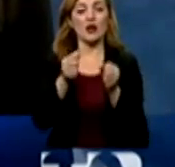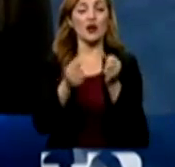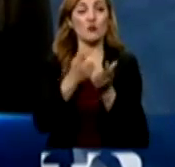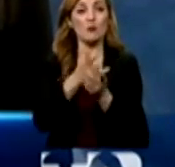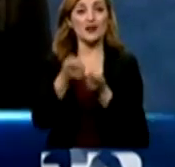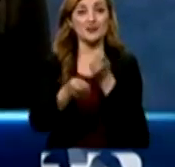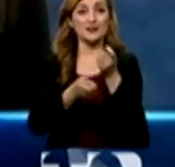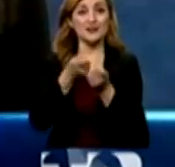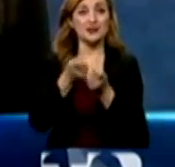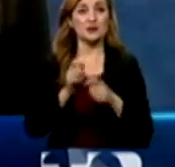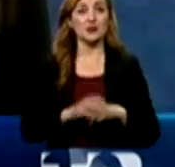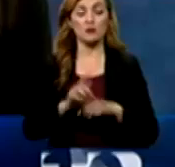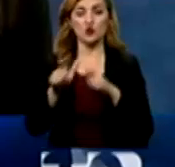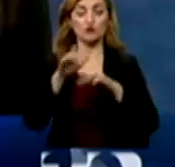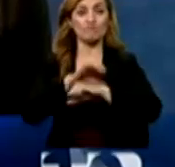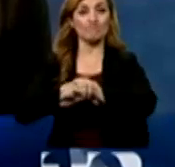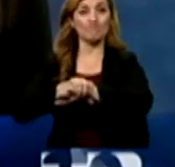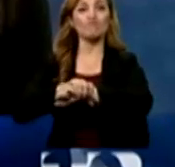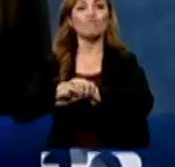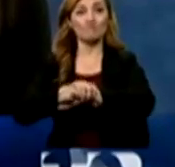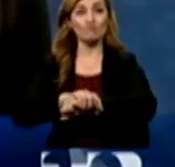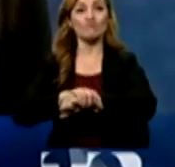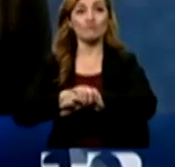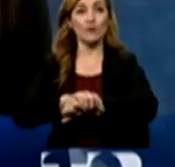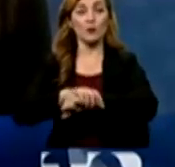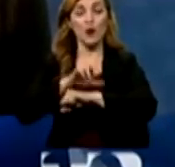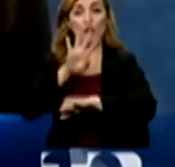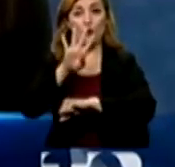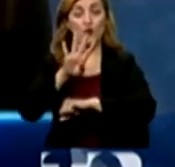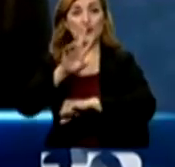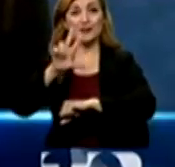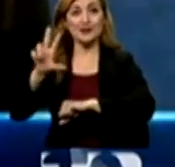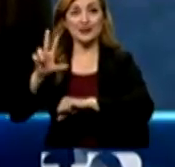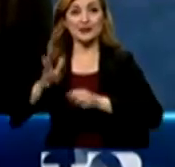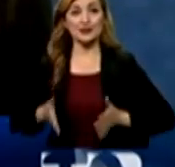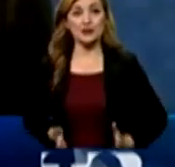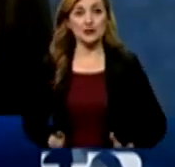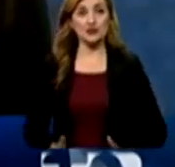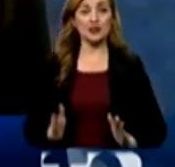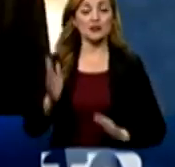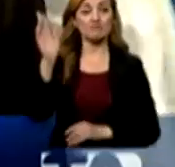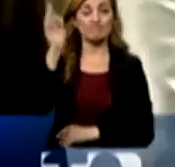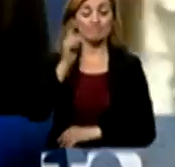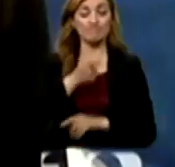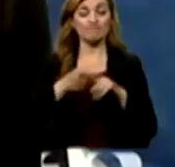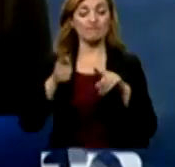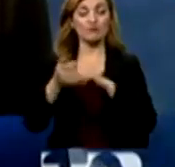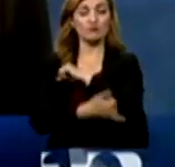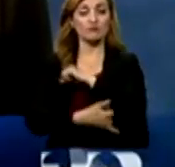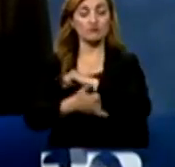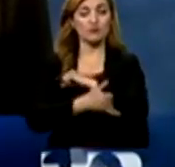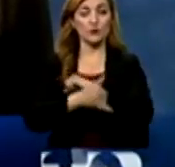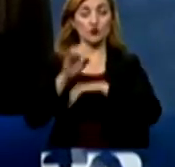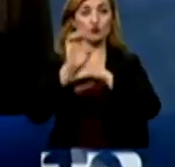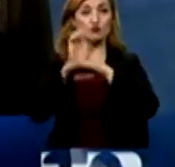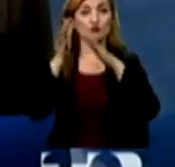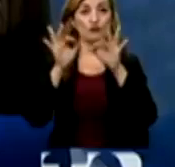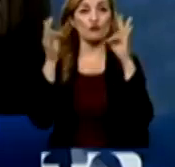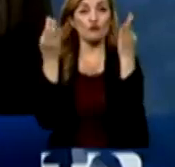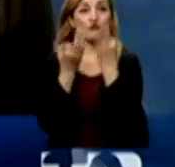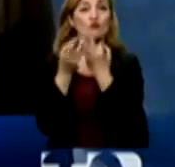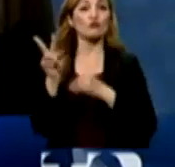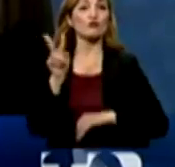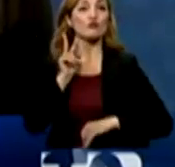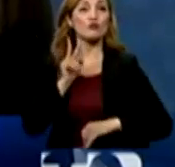habrían encontrado ya estas personas y detenido, 3 de ellas son de nacionalidad extranjera y una ecuatoriana que sería familiar de una